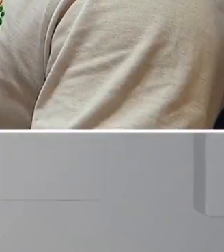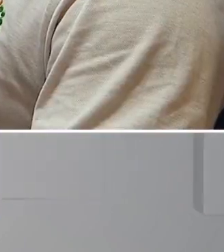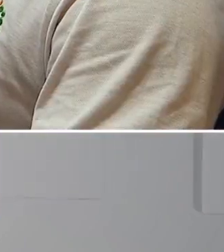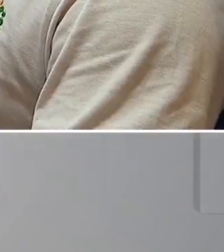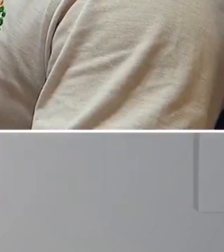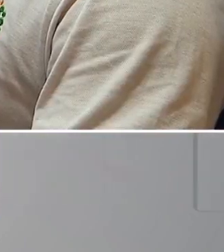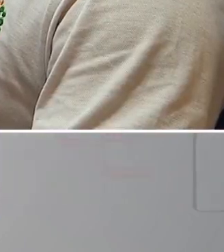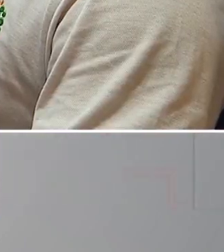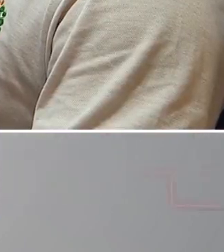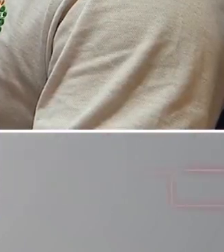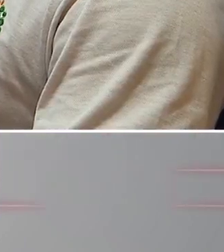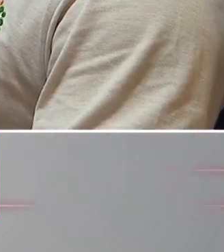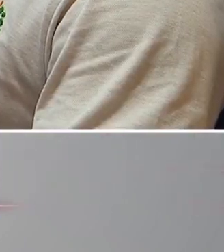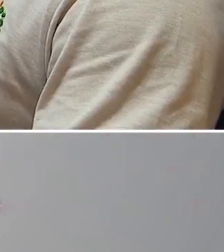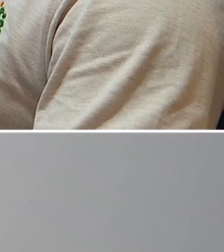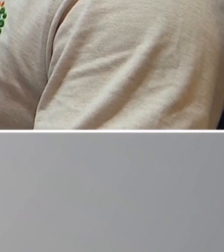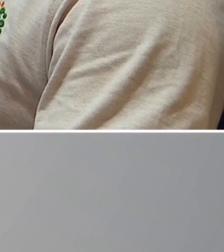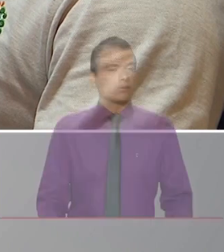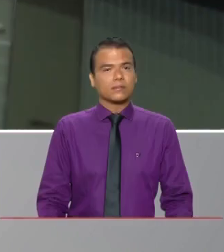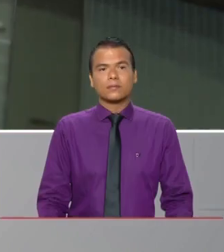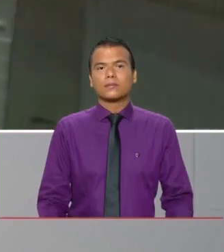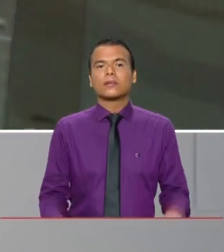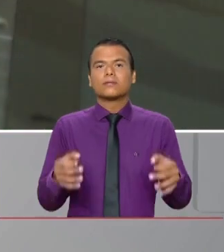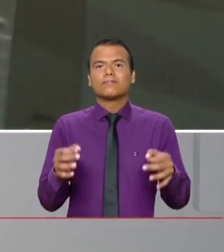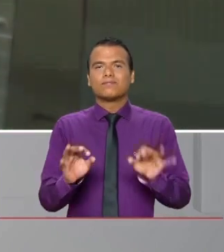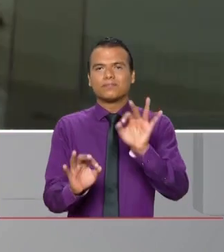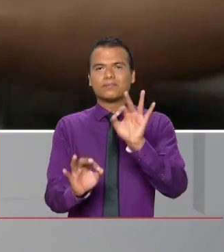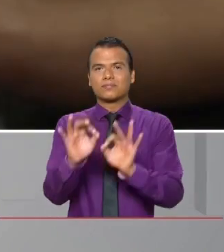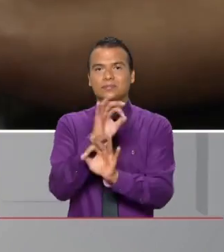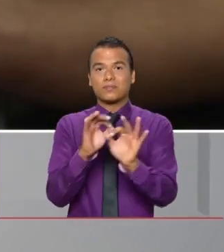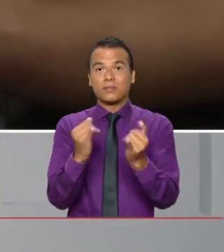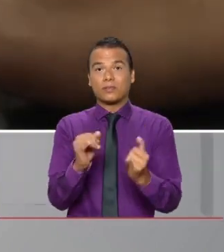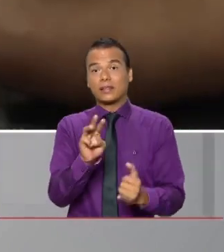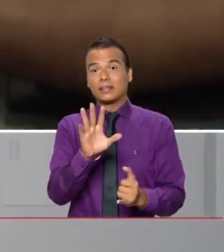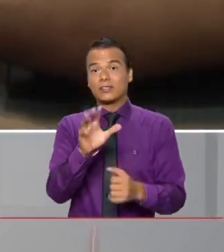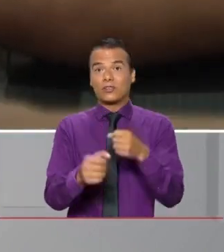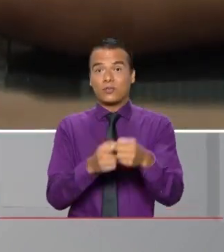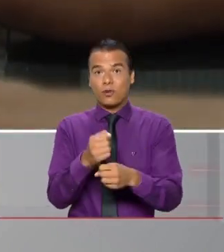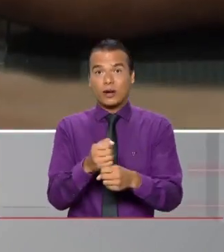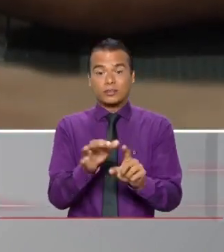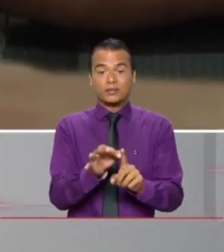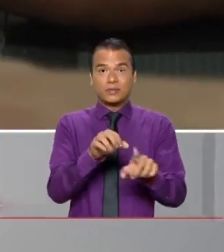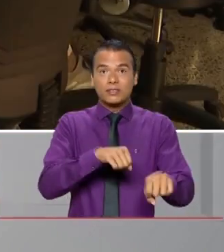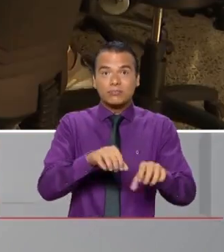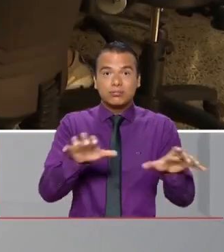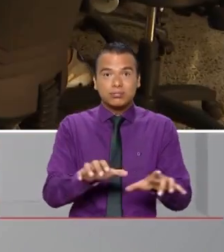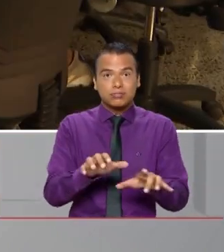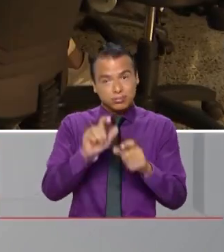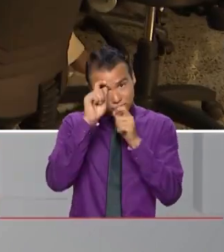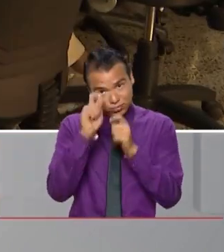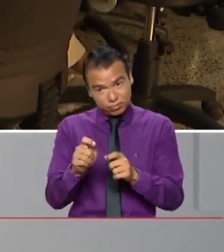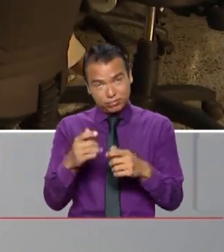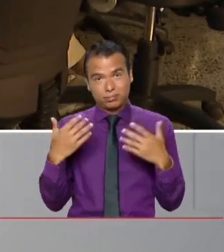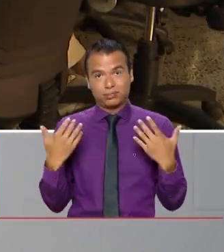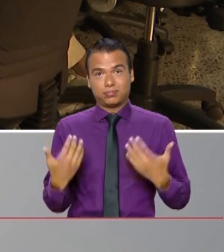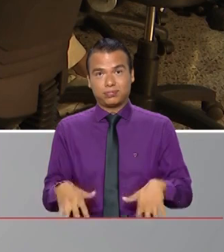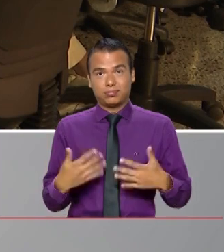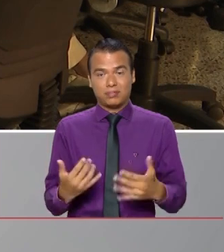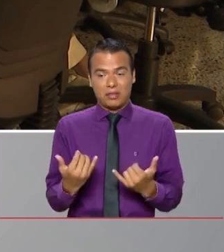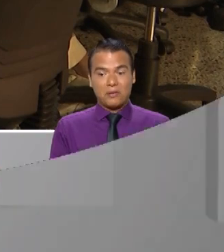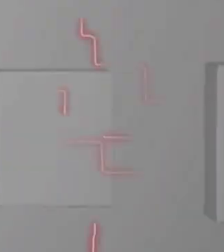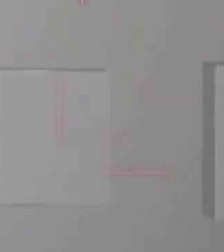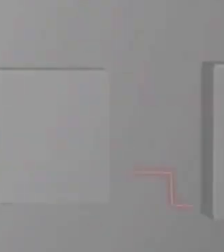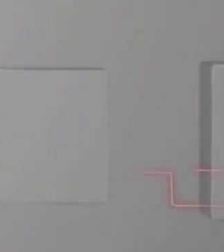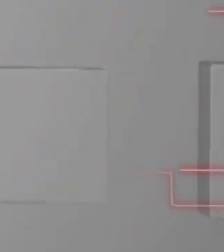entregar la información de la mejor calidad a través de formatos multiplataforma este sin duda es nuestro mejor tiempo juntos